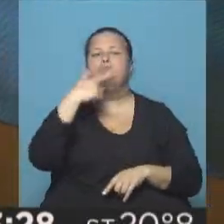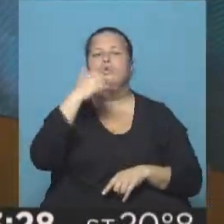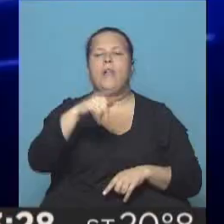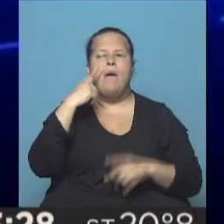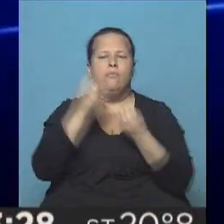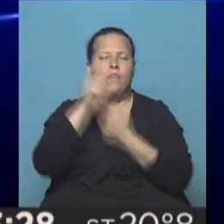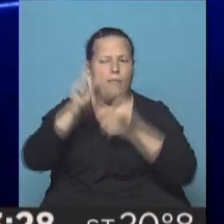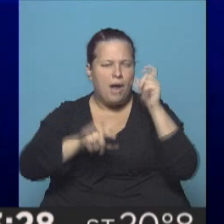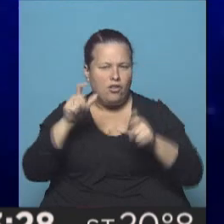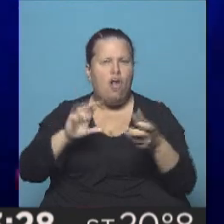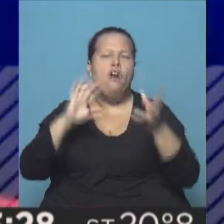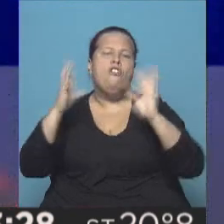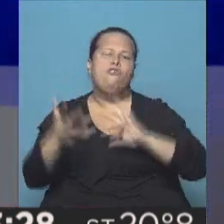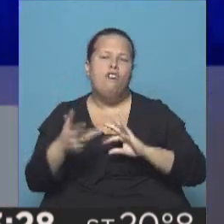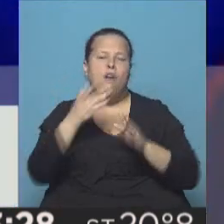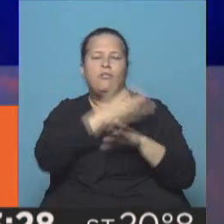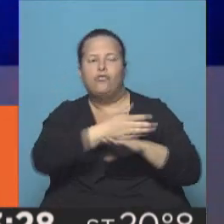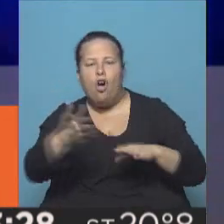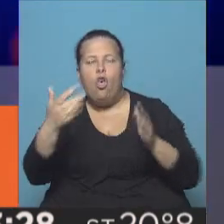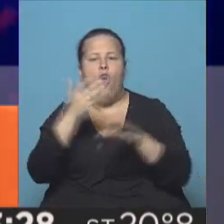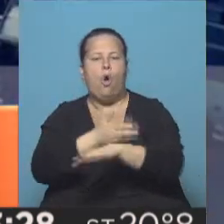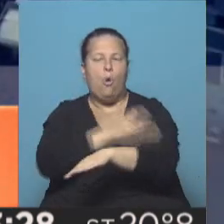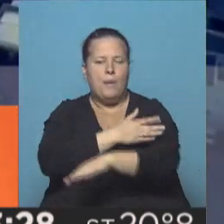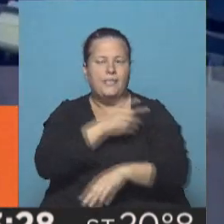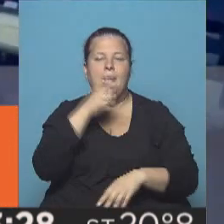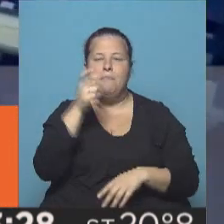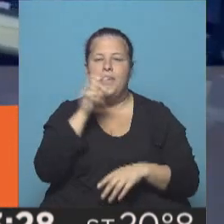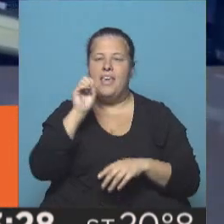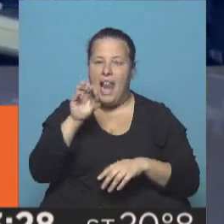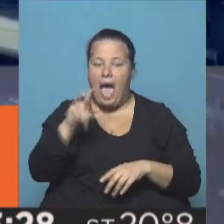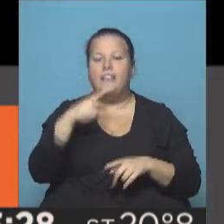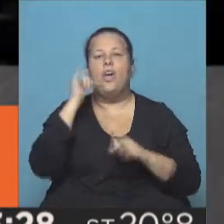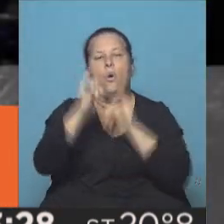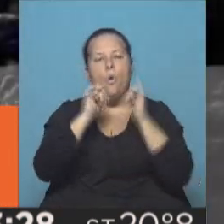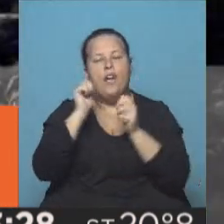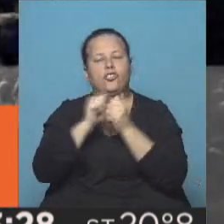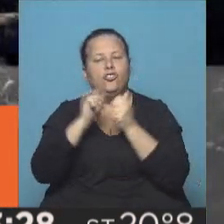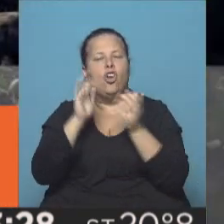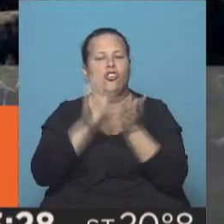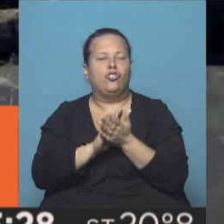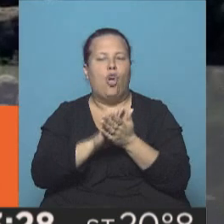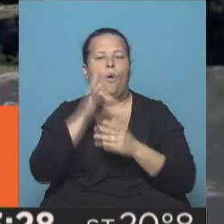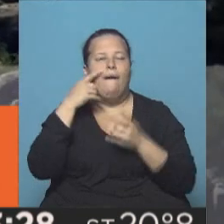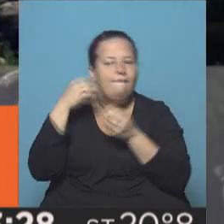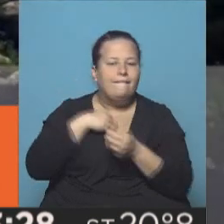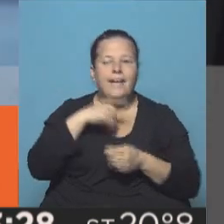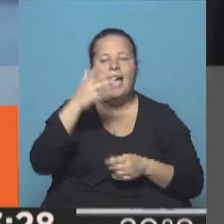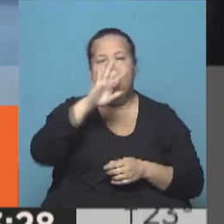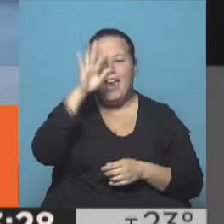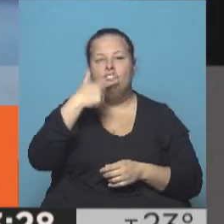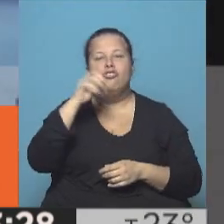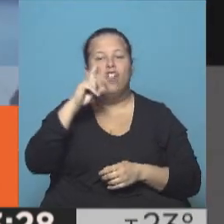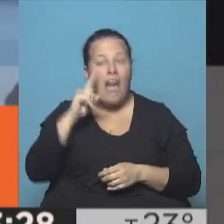de gente. De alguna manera, la secuela del documental Piedra que late, que retrataba todo lo que es el fenómeno de seguir al Indio Solari. Y esta